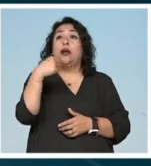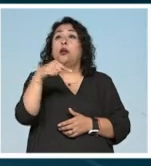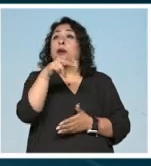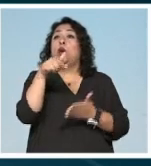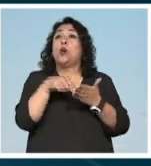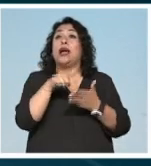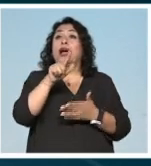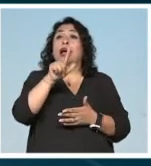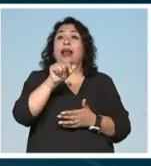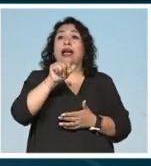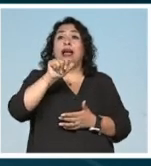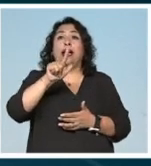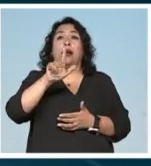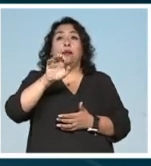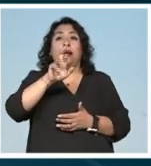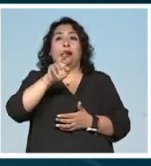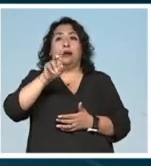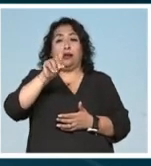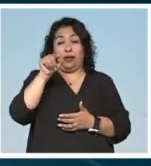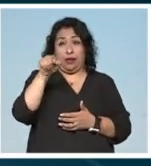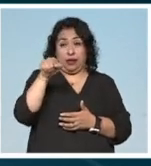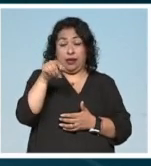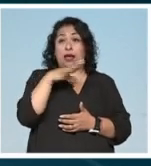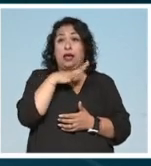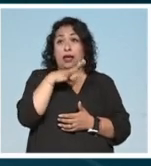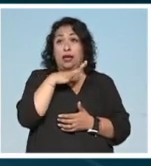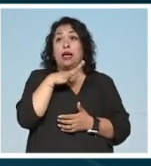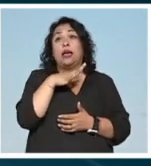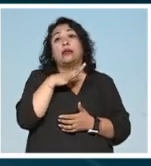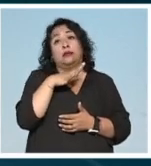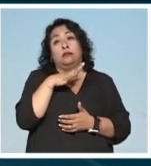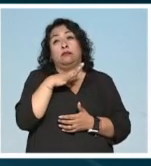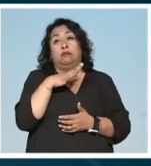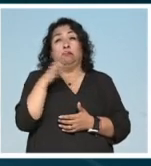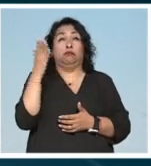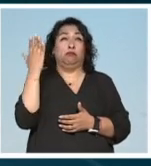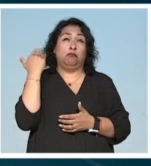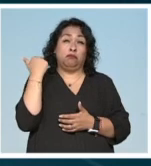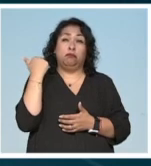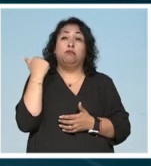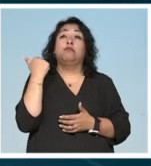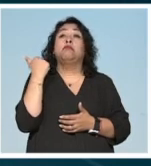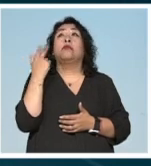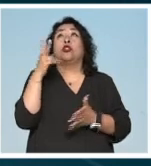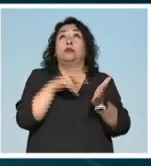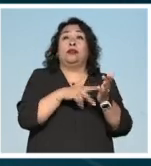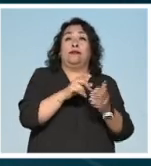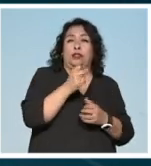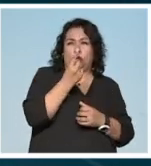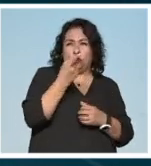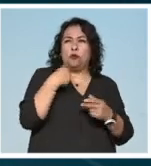Albarrada, y ahí vamos a tener, o tenemos desde el